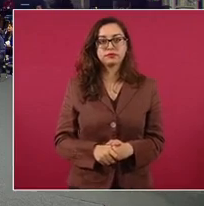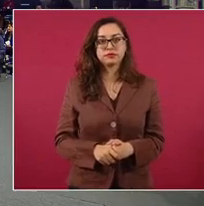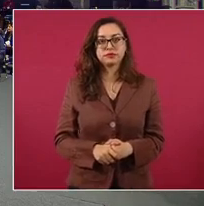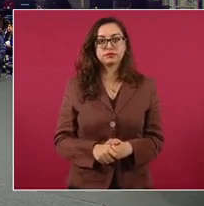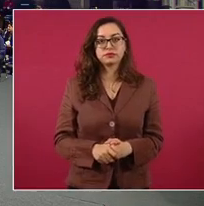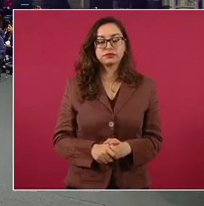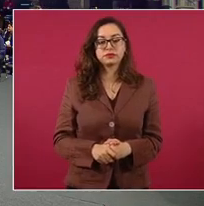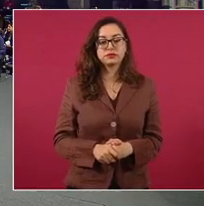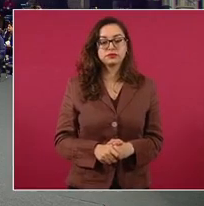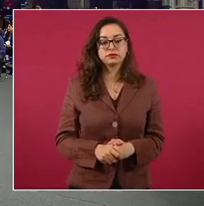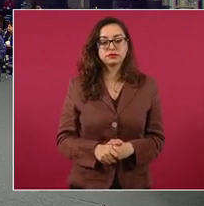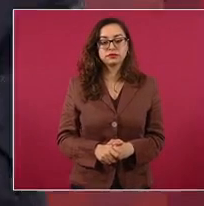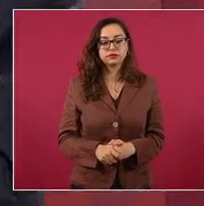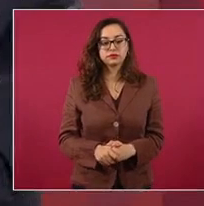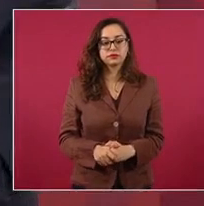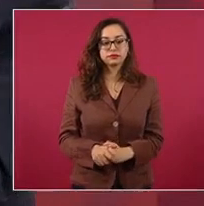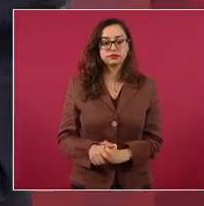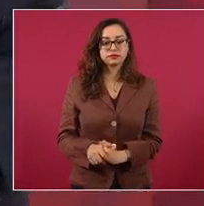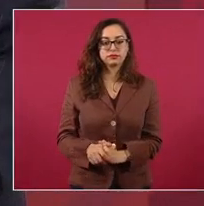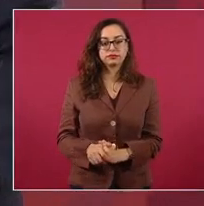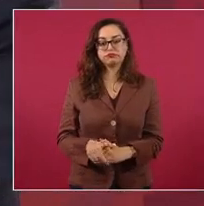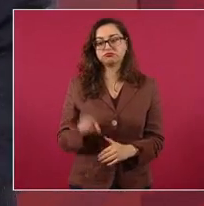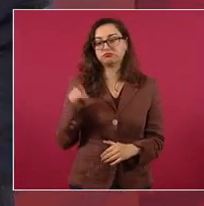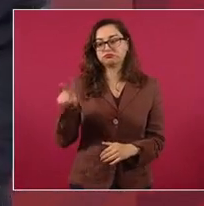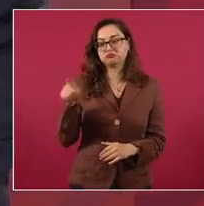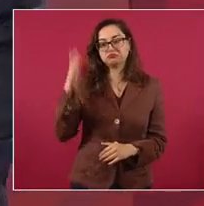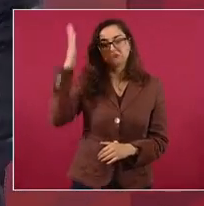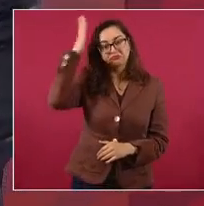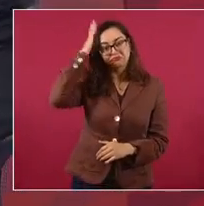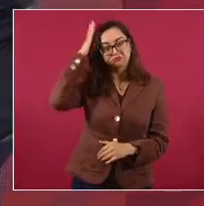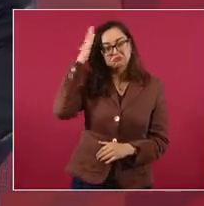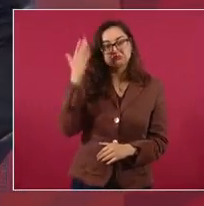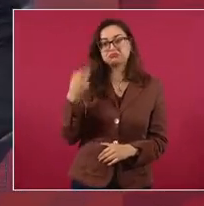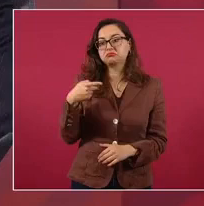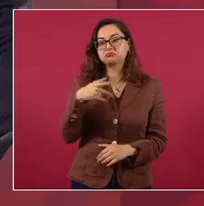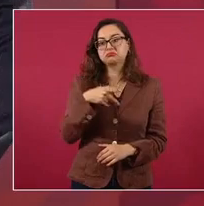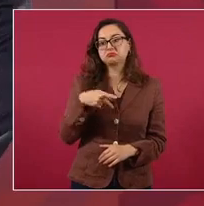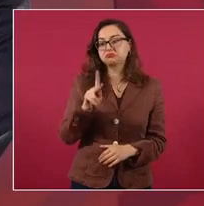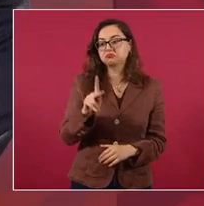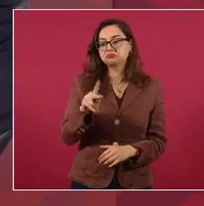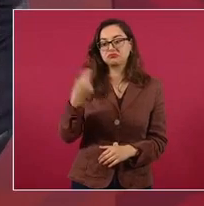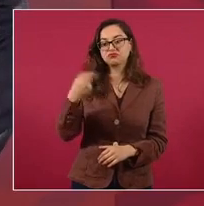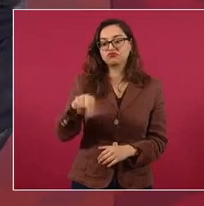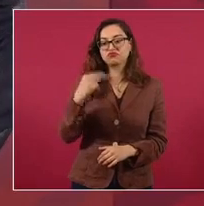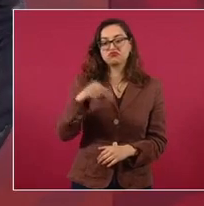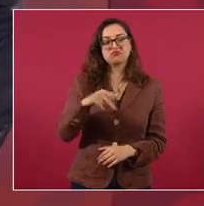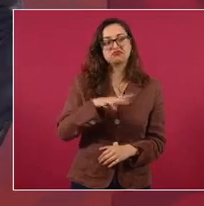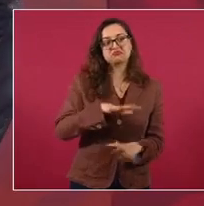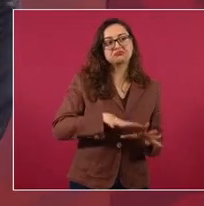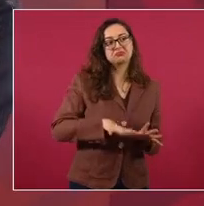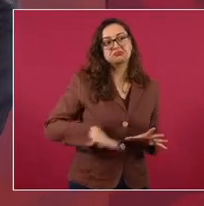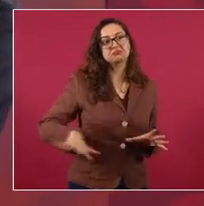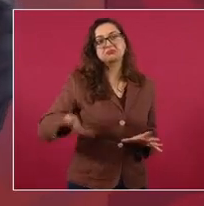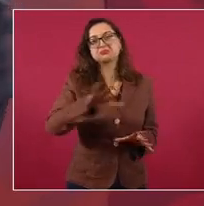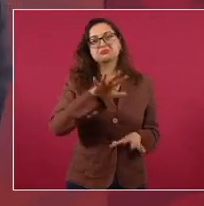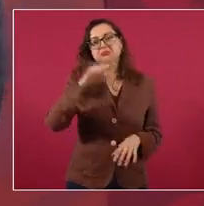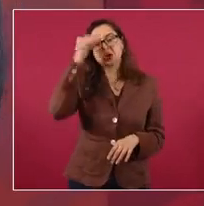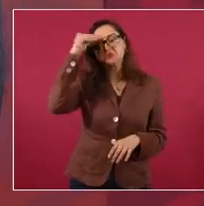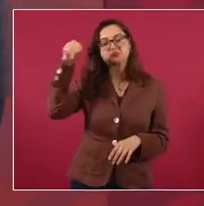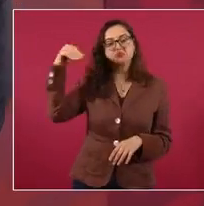Culiacán, sí, un gran dirigente olvidado, un revolucionario. Estuvo